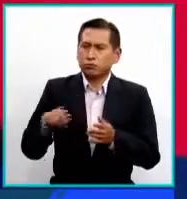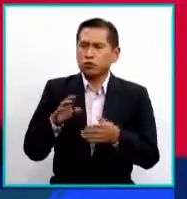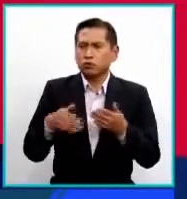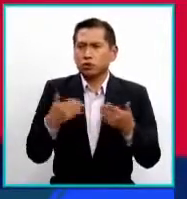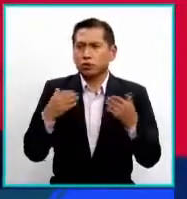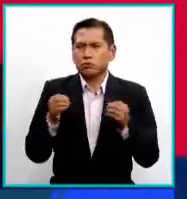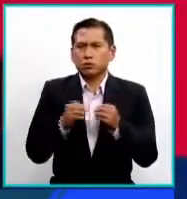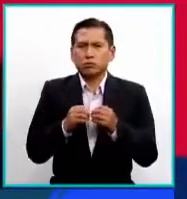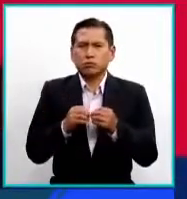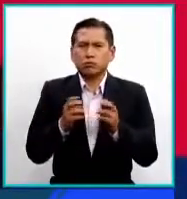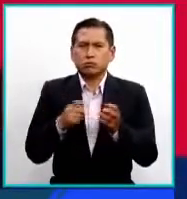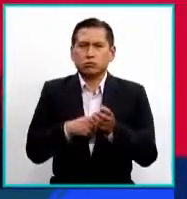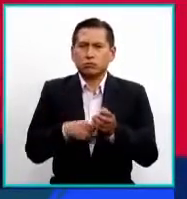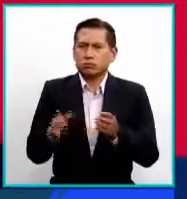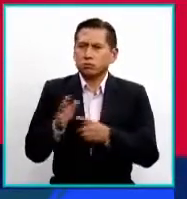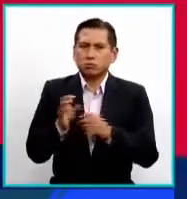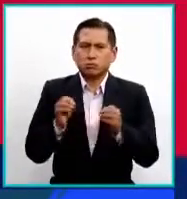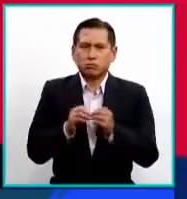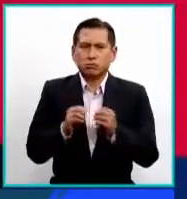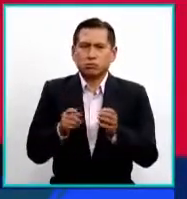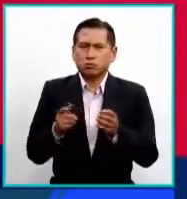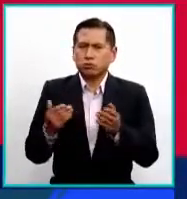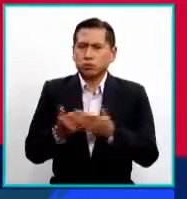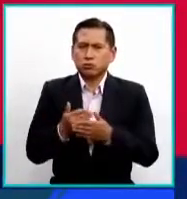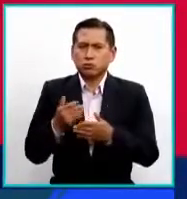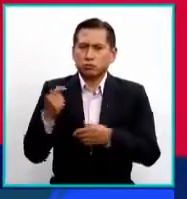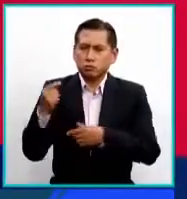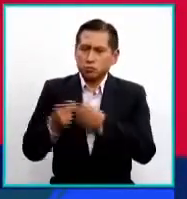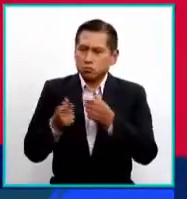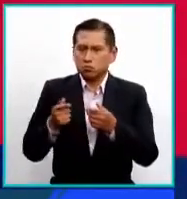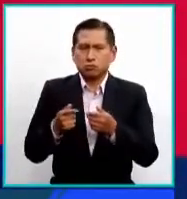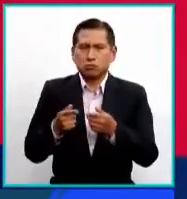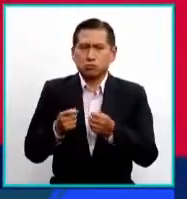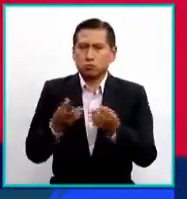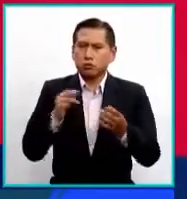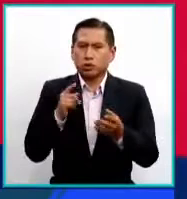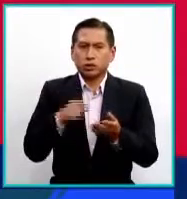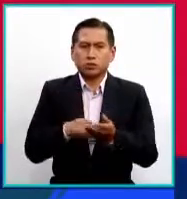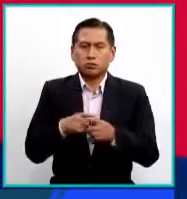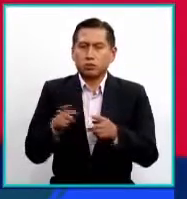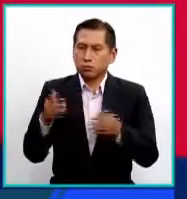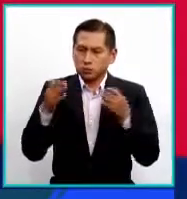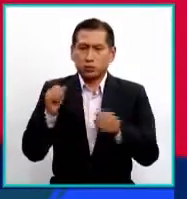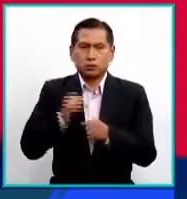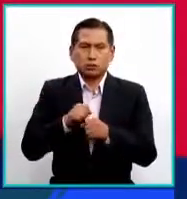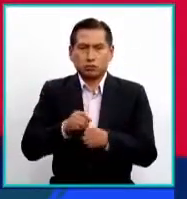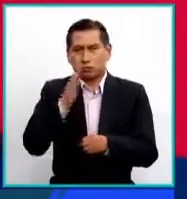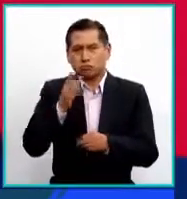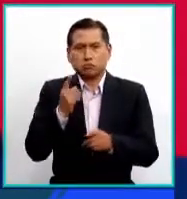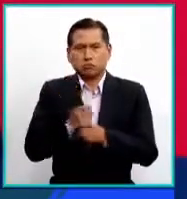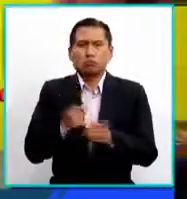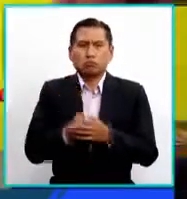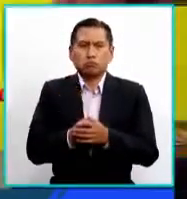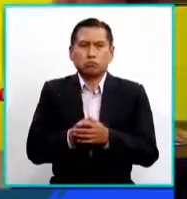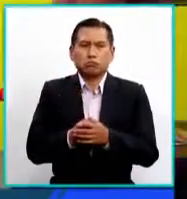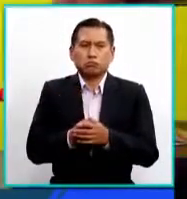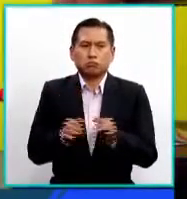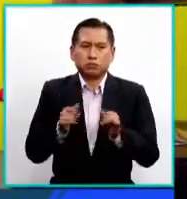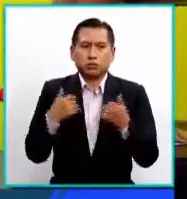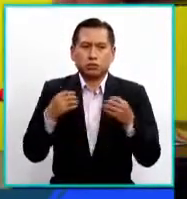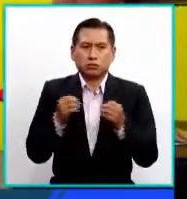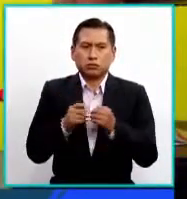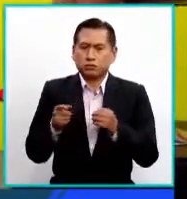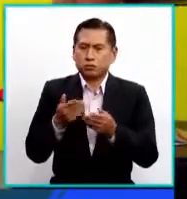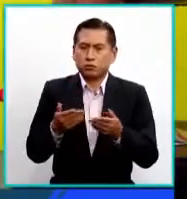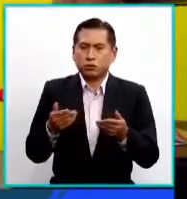estamos... O sea, está tratando de mostrar una cierta nueva generación que no es la más masiva, pero que trabaja muy seriamente, ¿no? Igual justo con Carla, ahora estamos